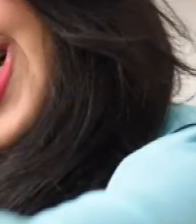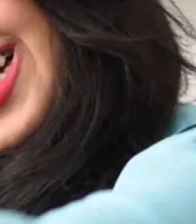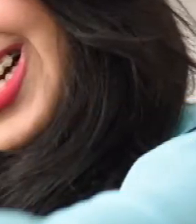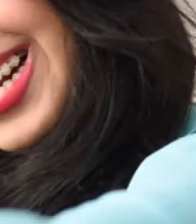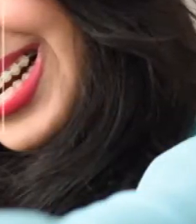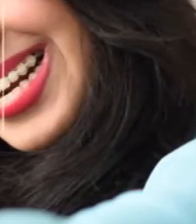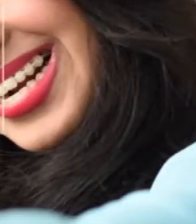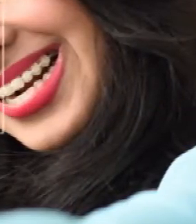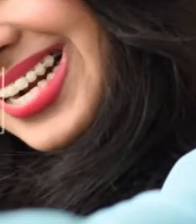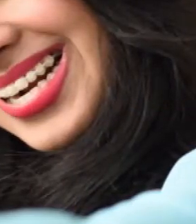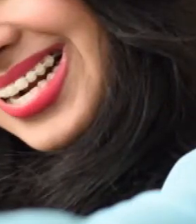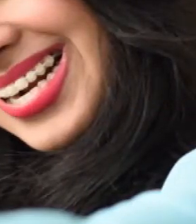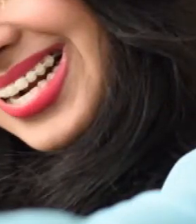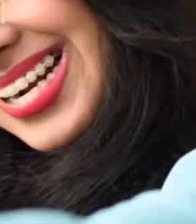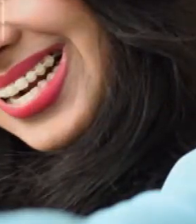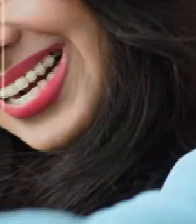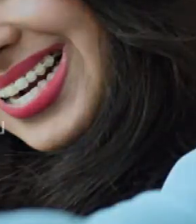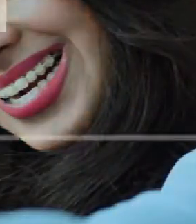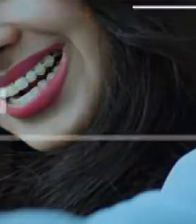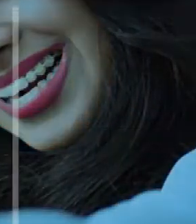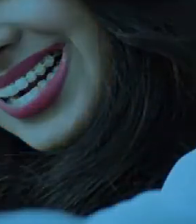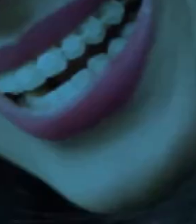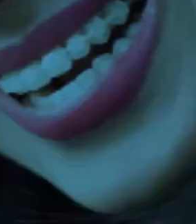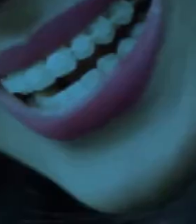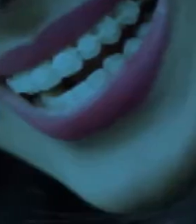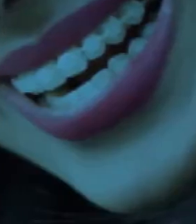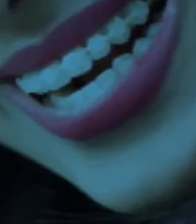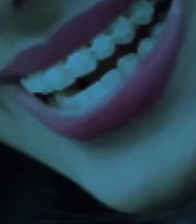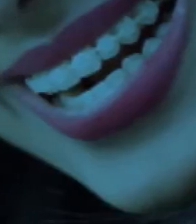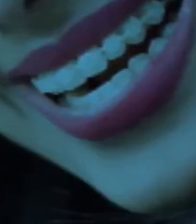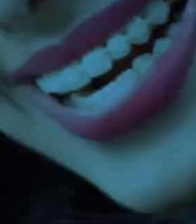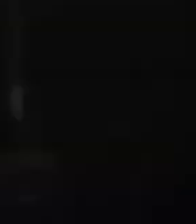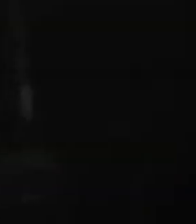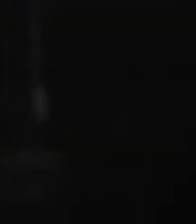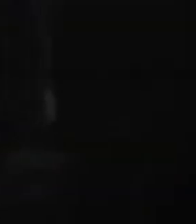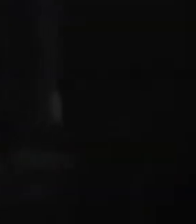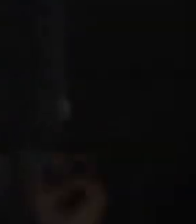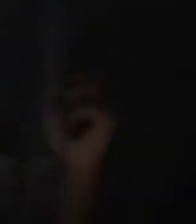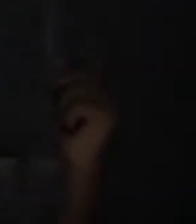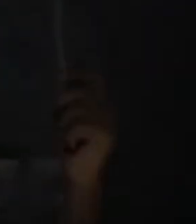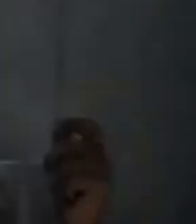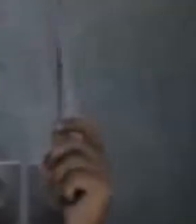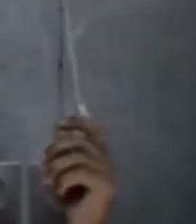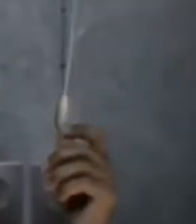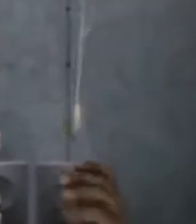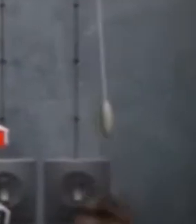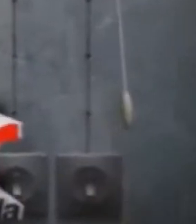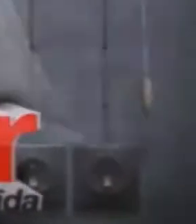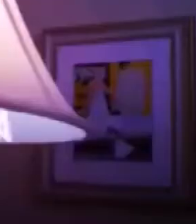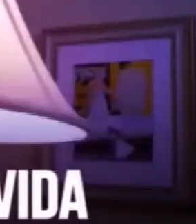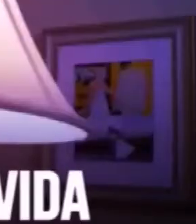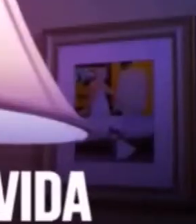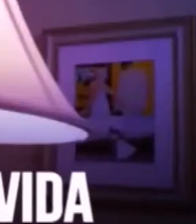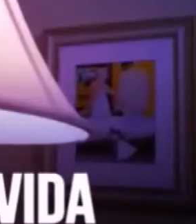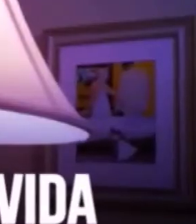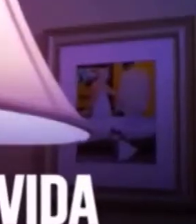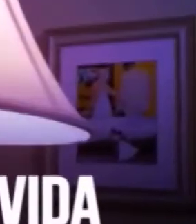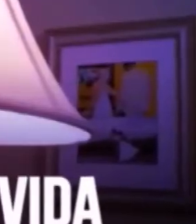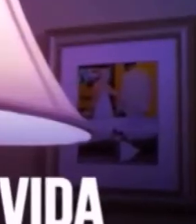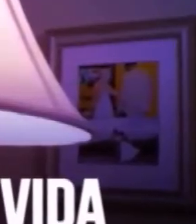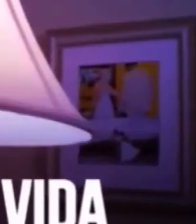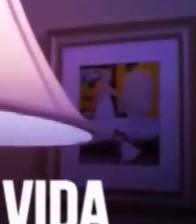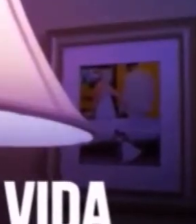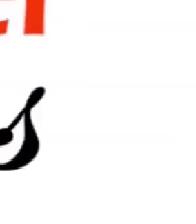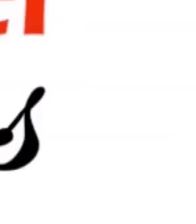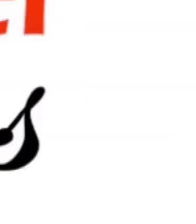miedo. Chrome, odontología especializada. Visita chrome.com.co. Electrofer, ilumina